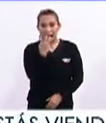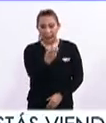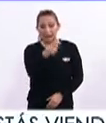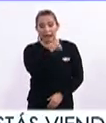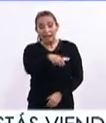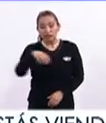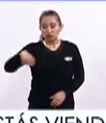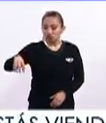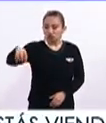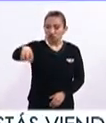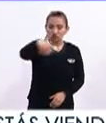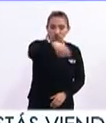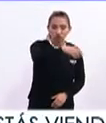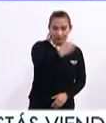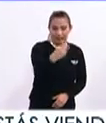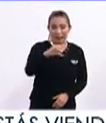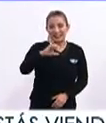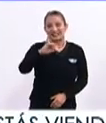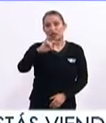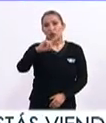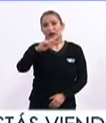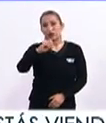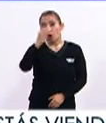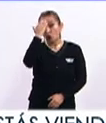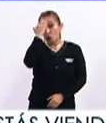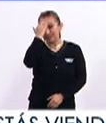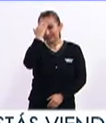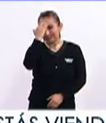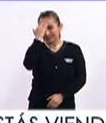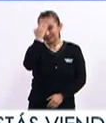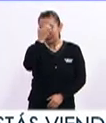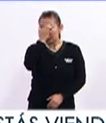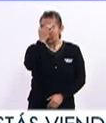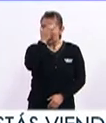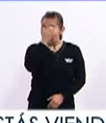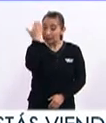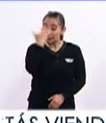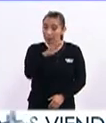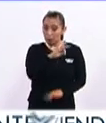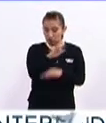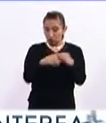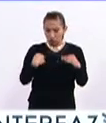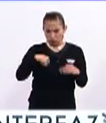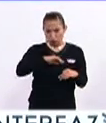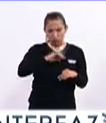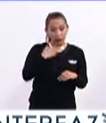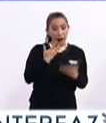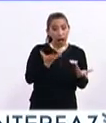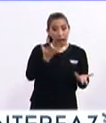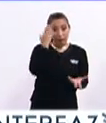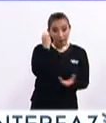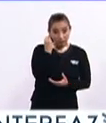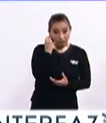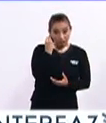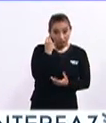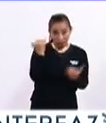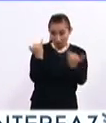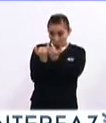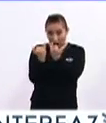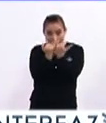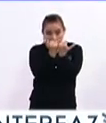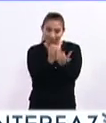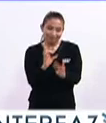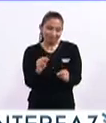es un circuito, llamamos un circuito de conocimiento. Sabemos que todos nosotros no aprendemos de la